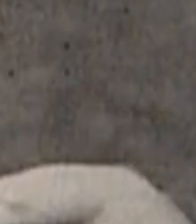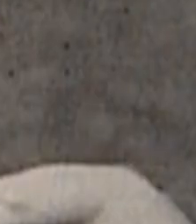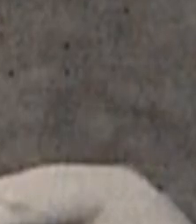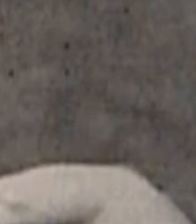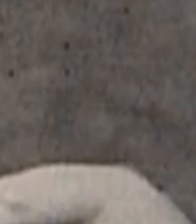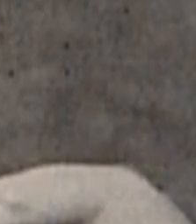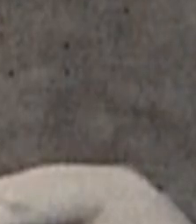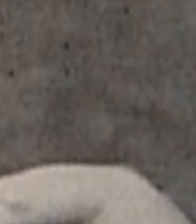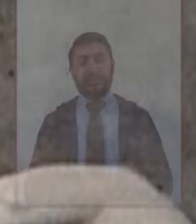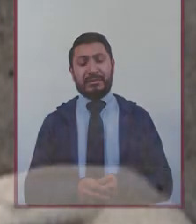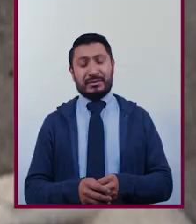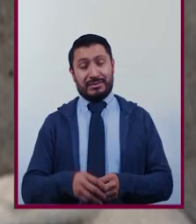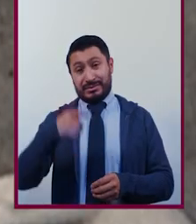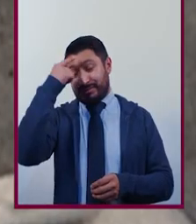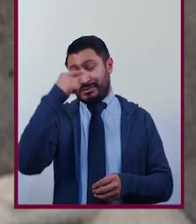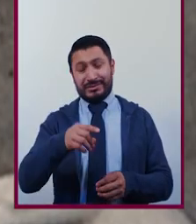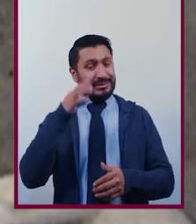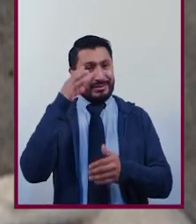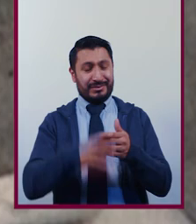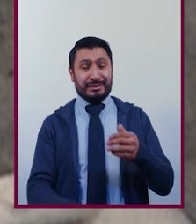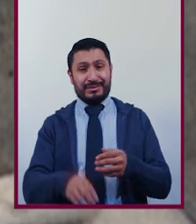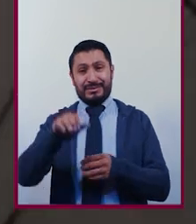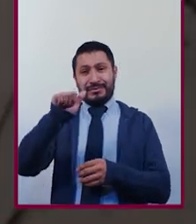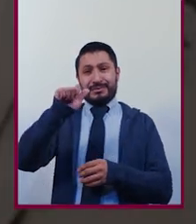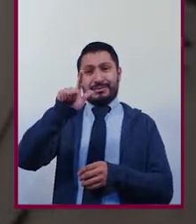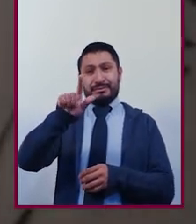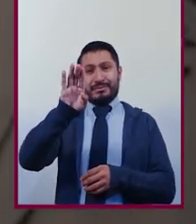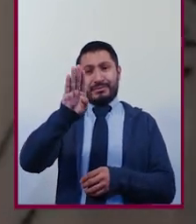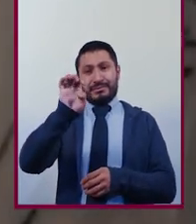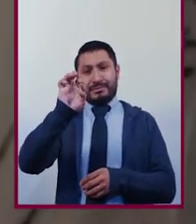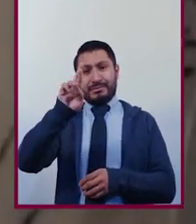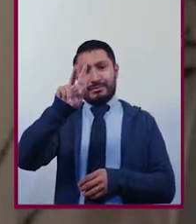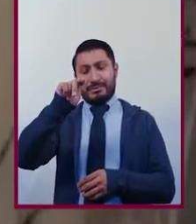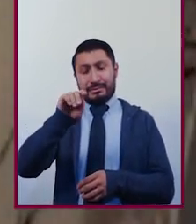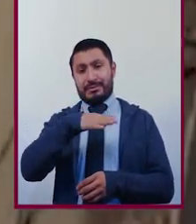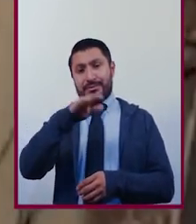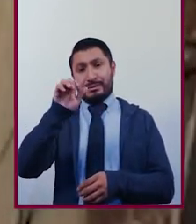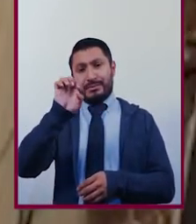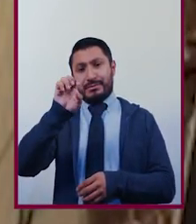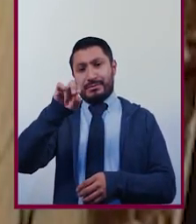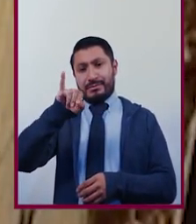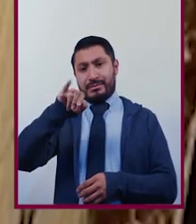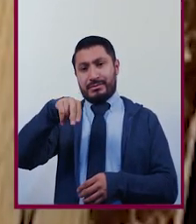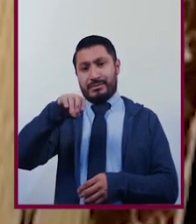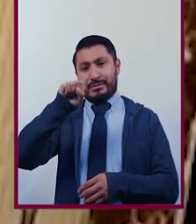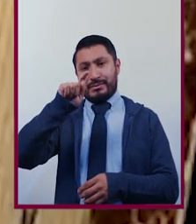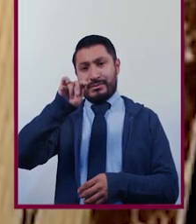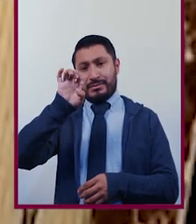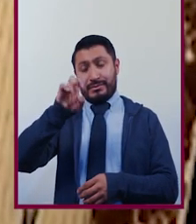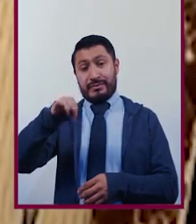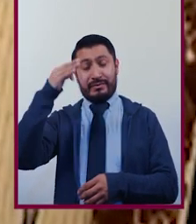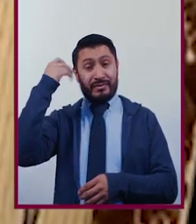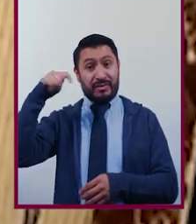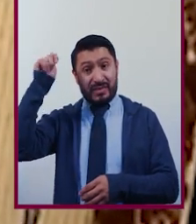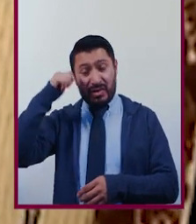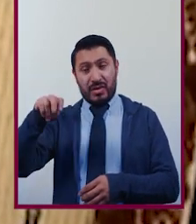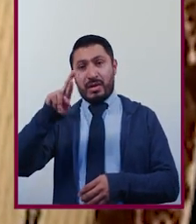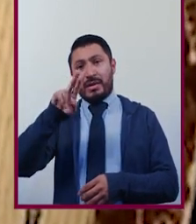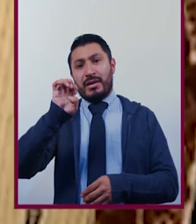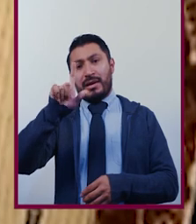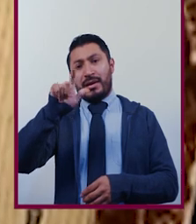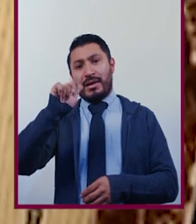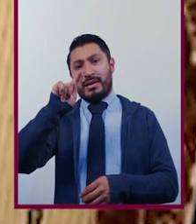Para terminar de complicar el asunto, Albert Einstein publica su Teoría General de la Relatividad entre